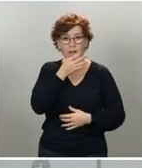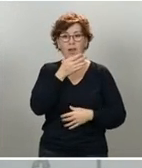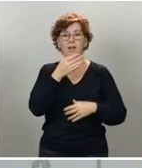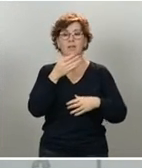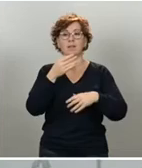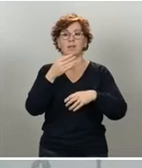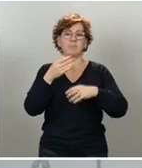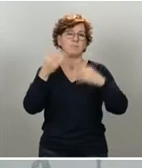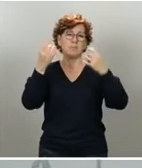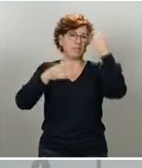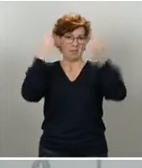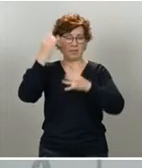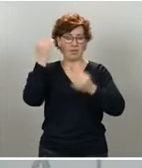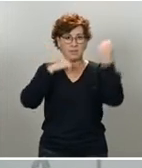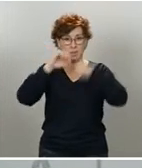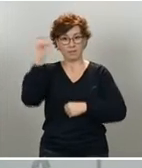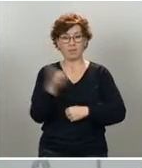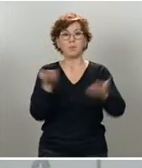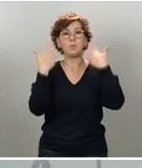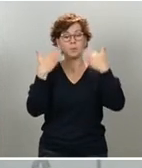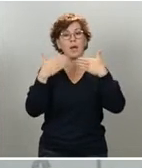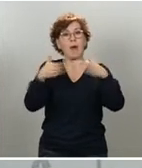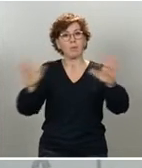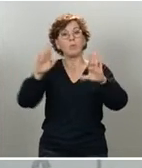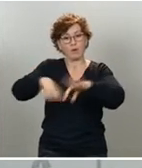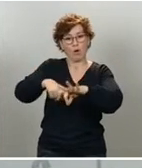aforo. Como les he dicho en algunas